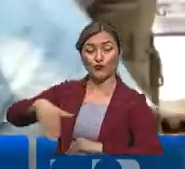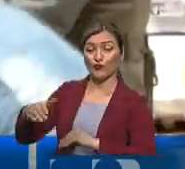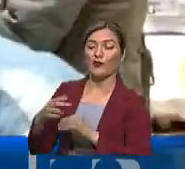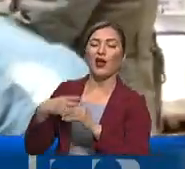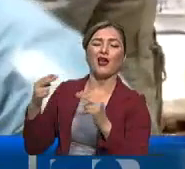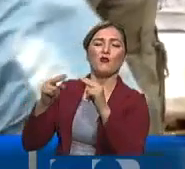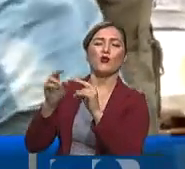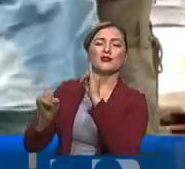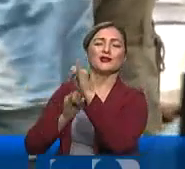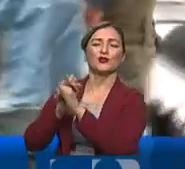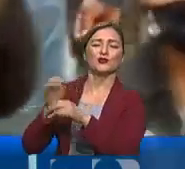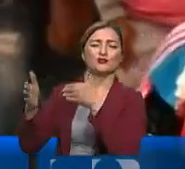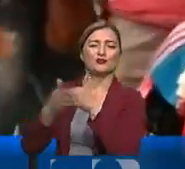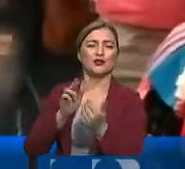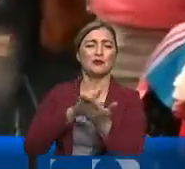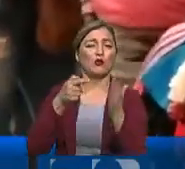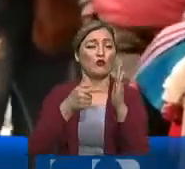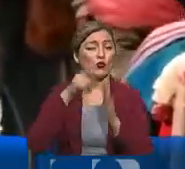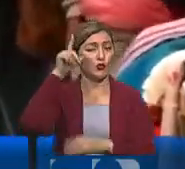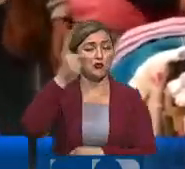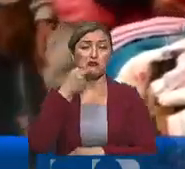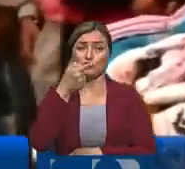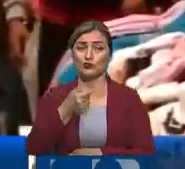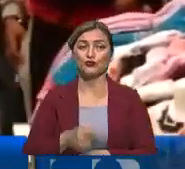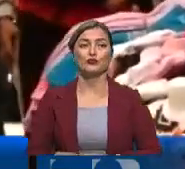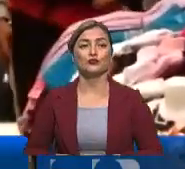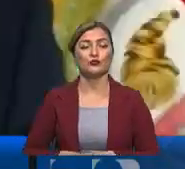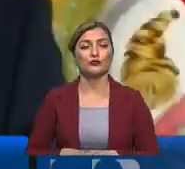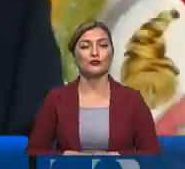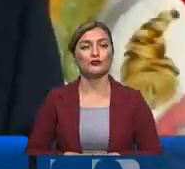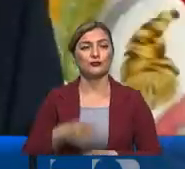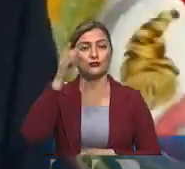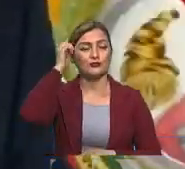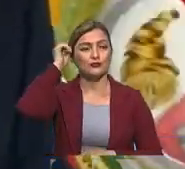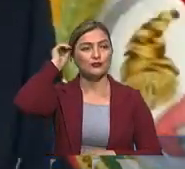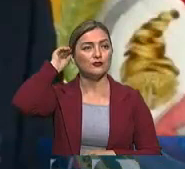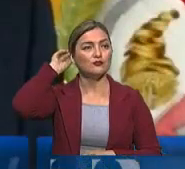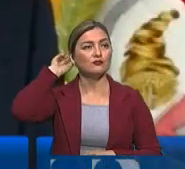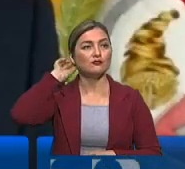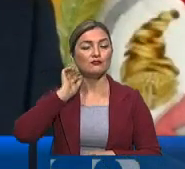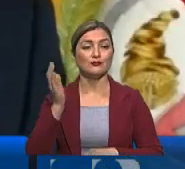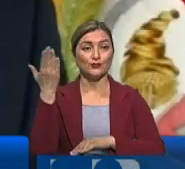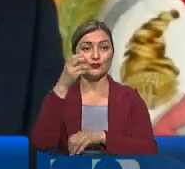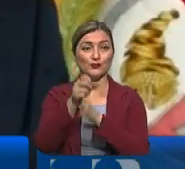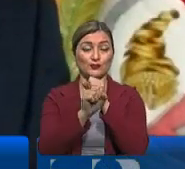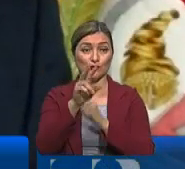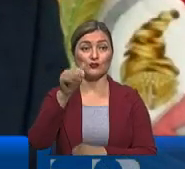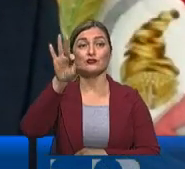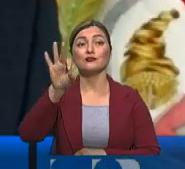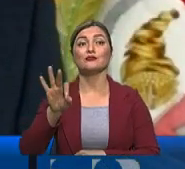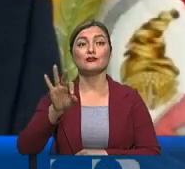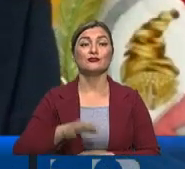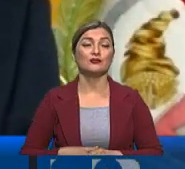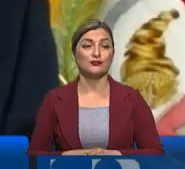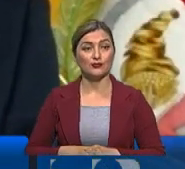se evidencia en la recaudación de impuestos, según el gobernador de la provincia. Tomando en cuenta que en el año 2019